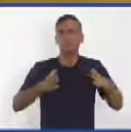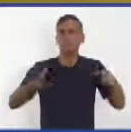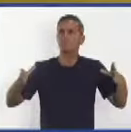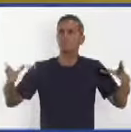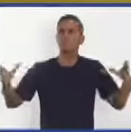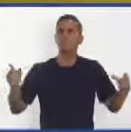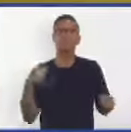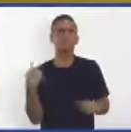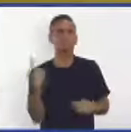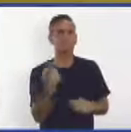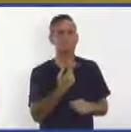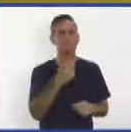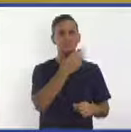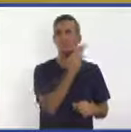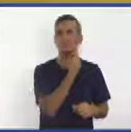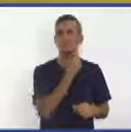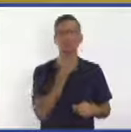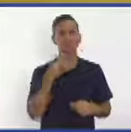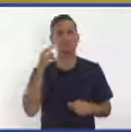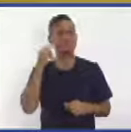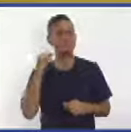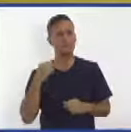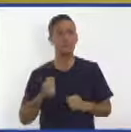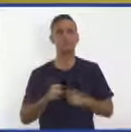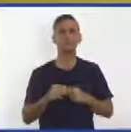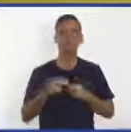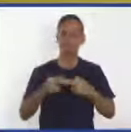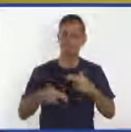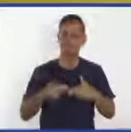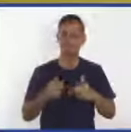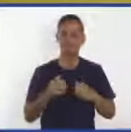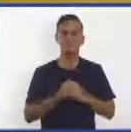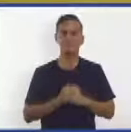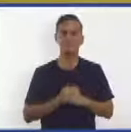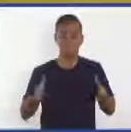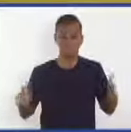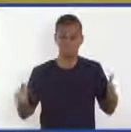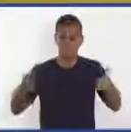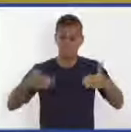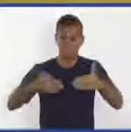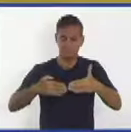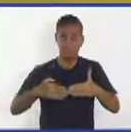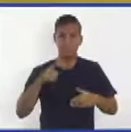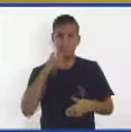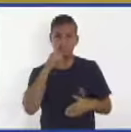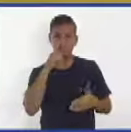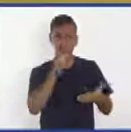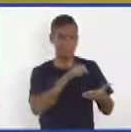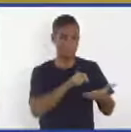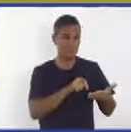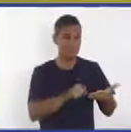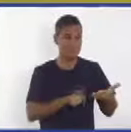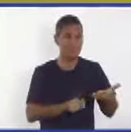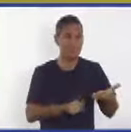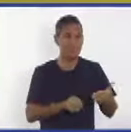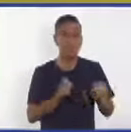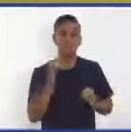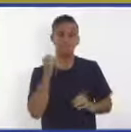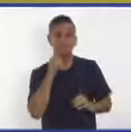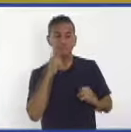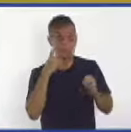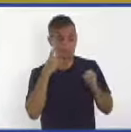nota preliminar el sub epígrafe martí y el idioma español y de este